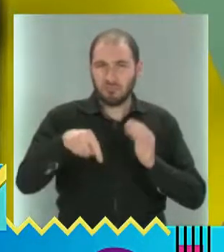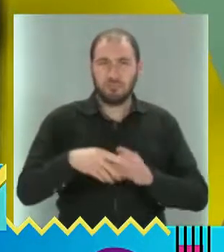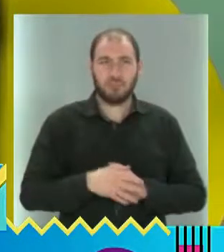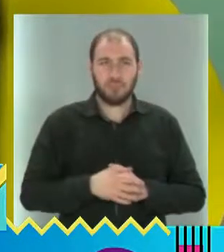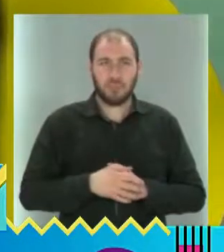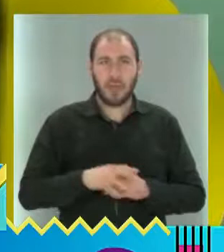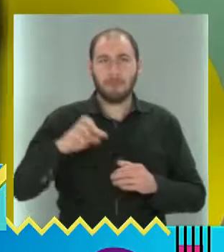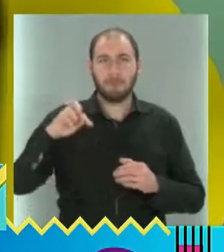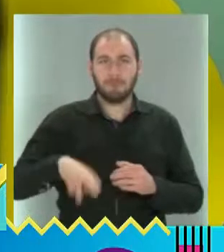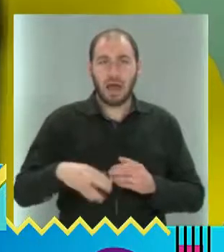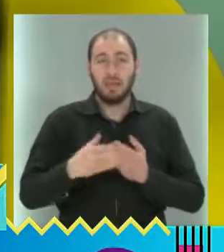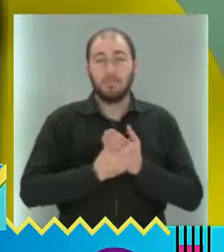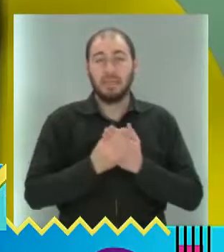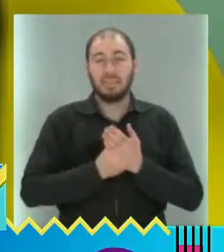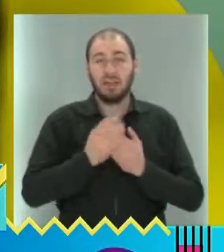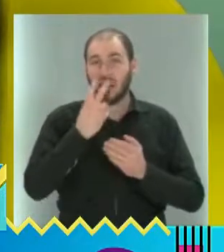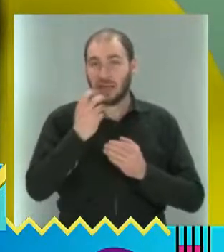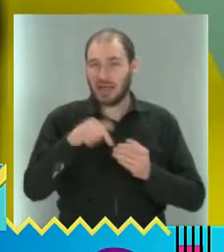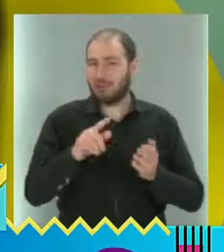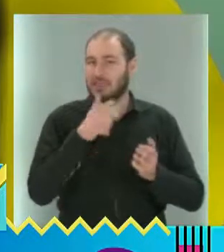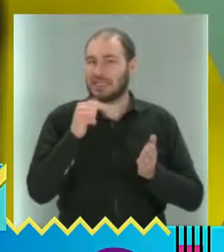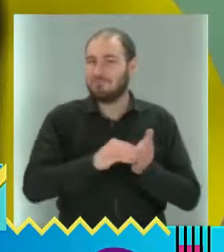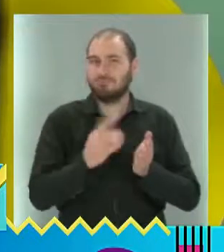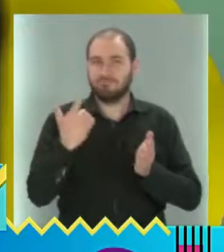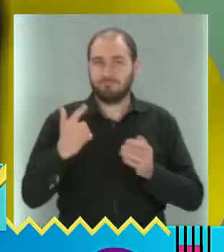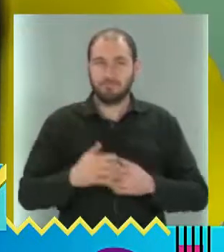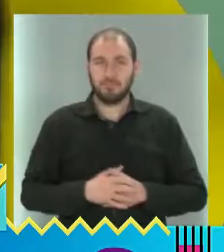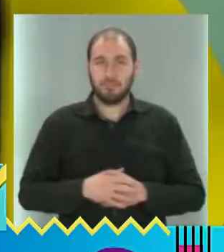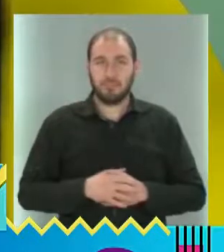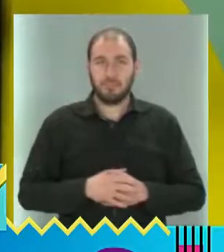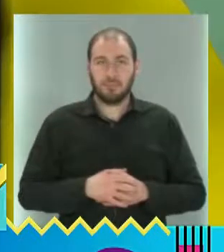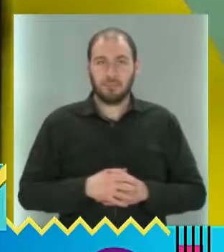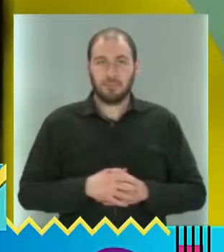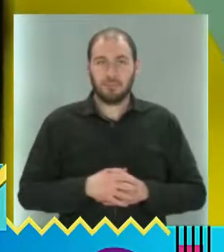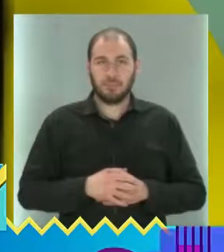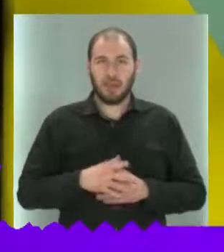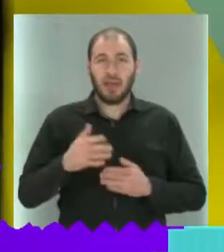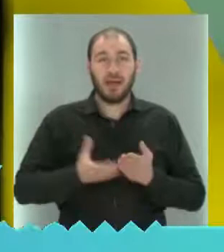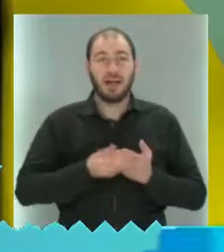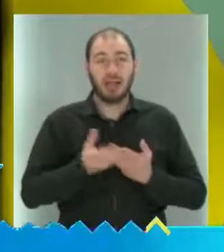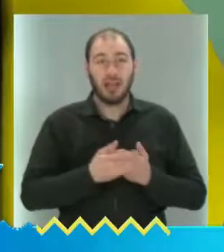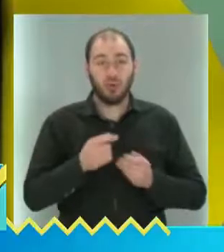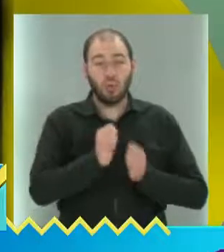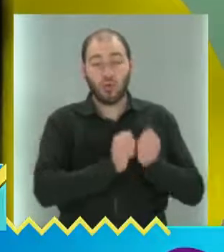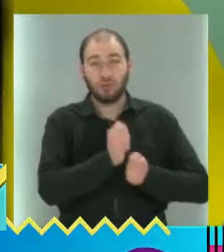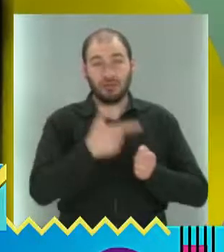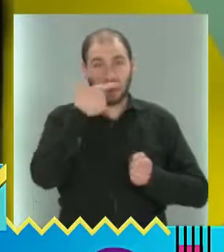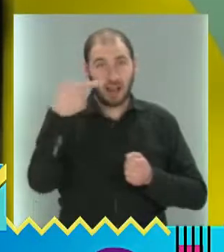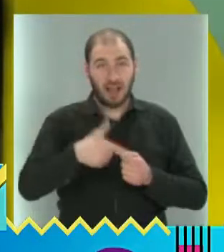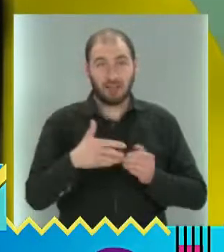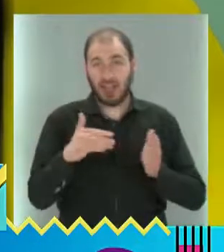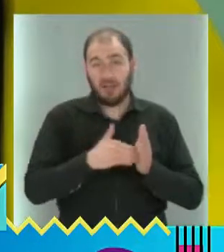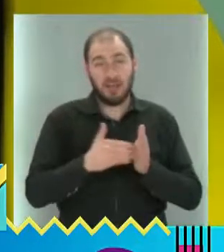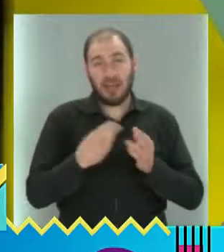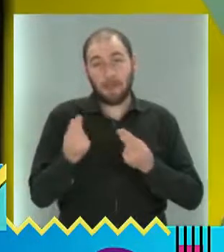la planificación del Ministerio de Energía no tuvo en cuenta. Y como obviamente el costo de la producción de combustibles depende